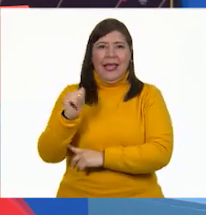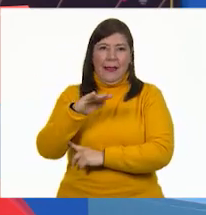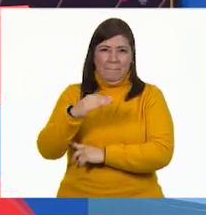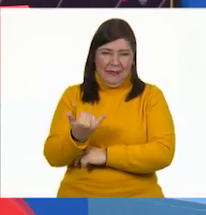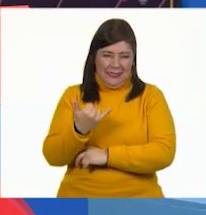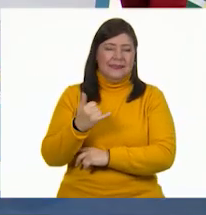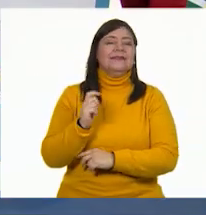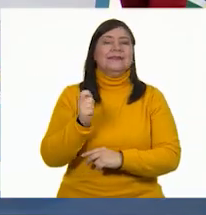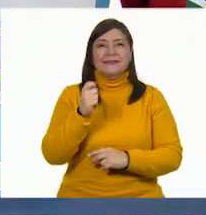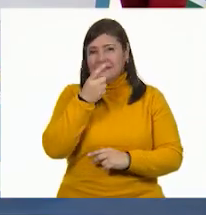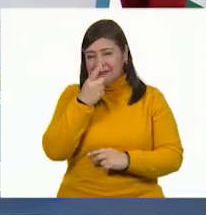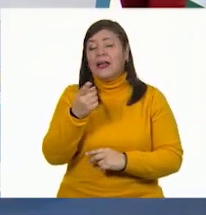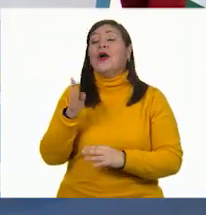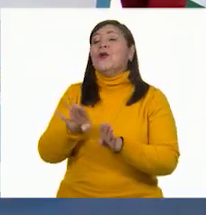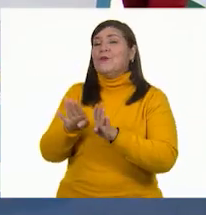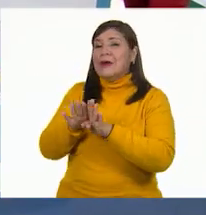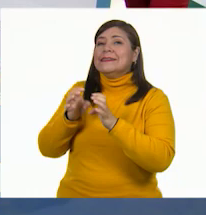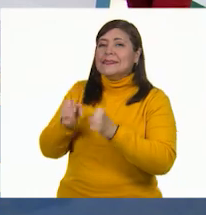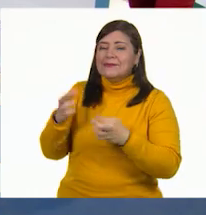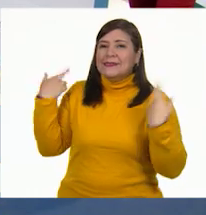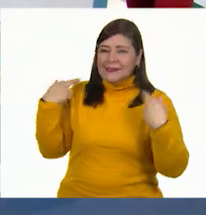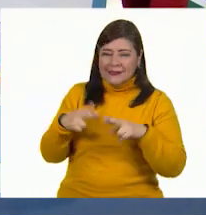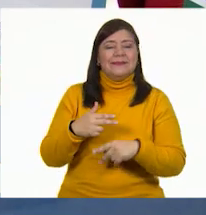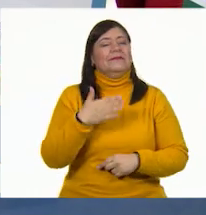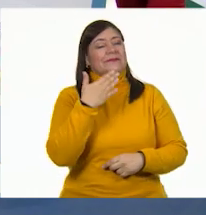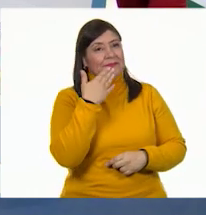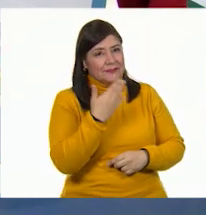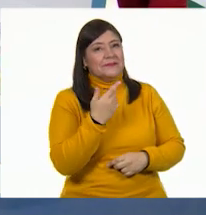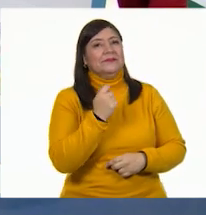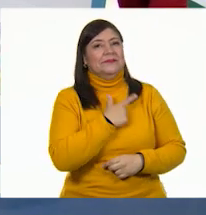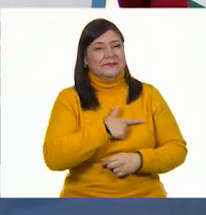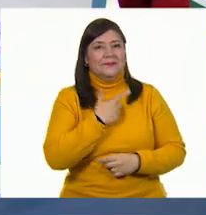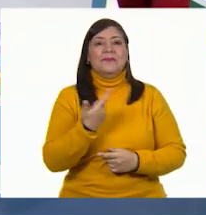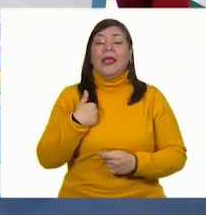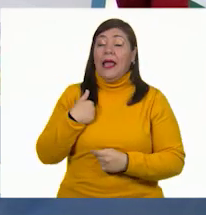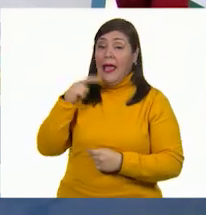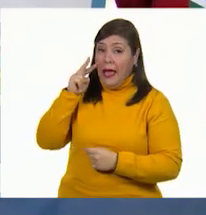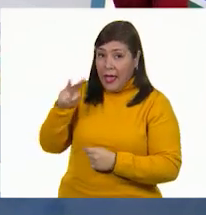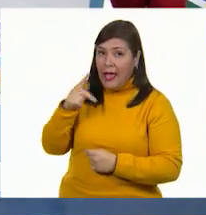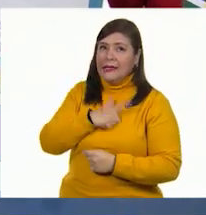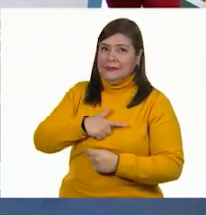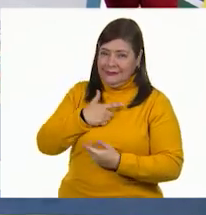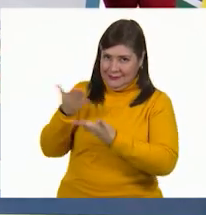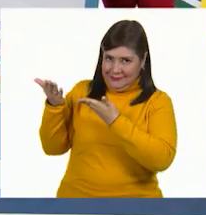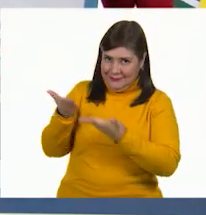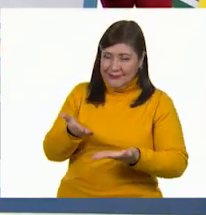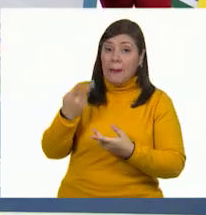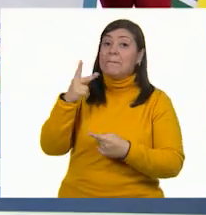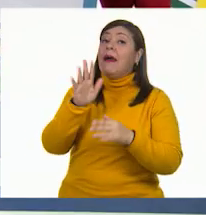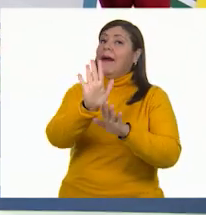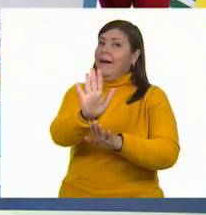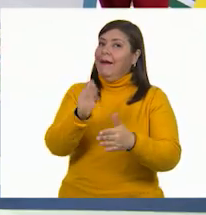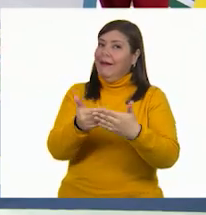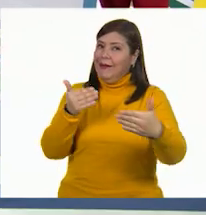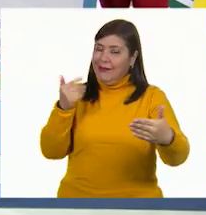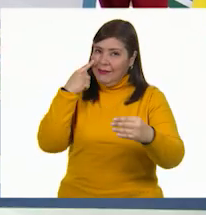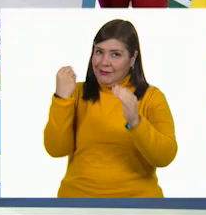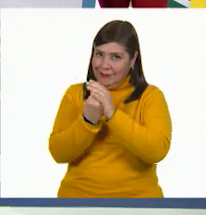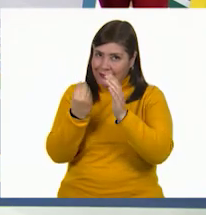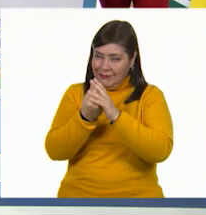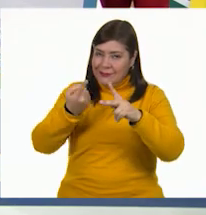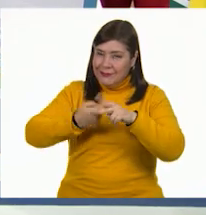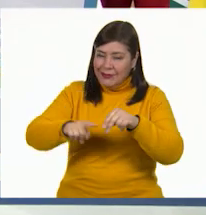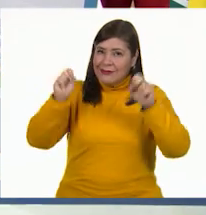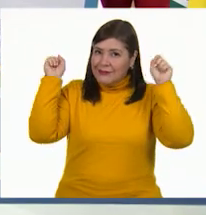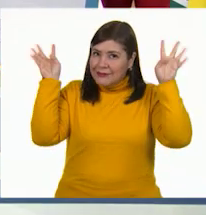Maestra, ¿cómo está? ¿Qué tal? ¿Cómo estás? Muy bien, un gusto tenerla aquí. Pero antes de empezar la clase, vamos con